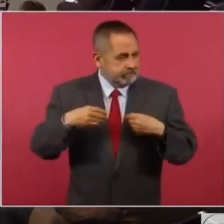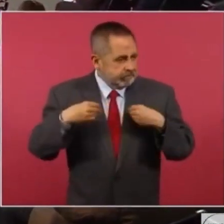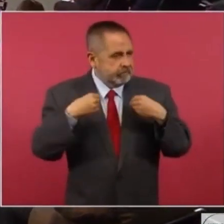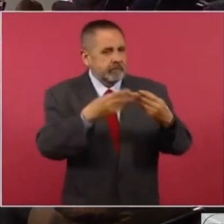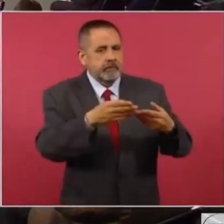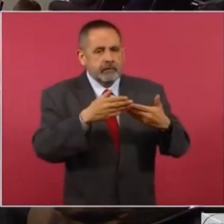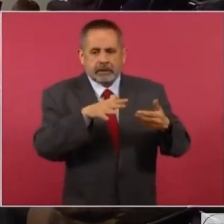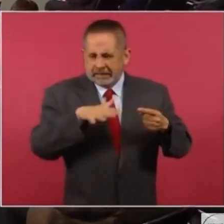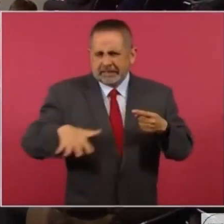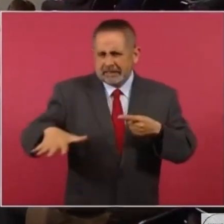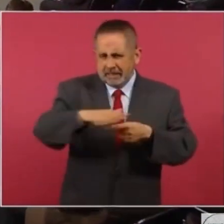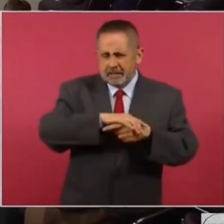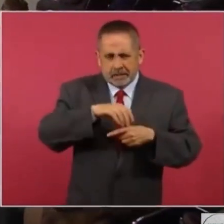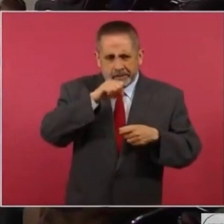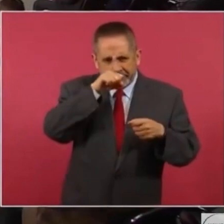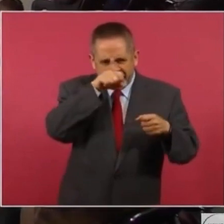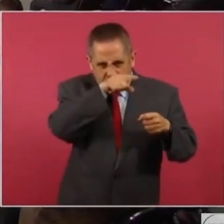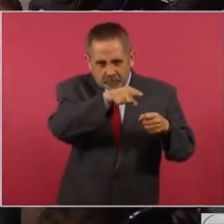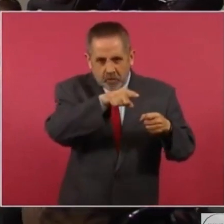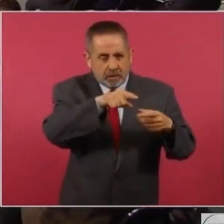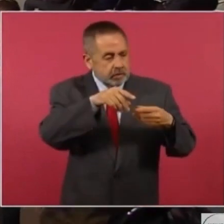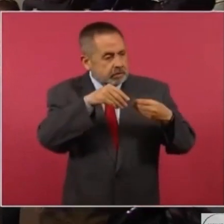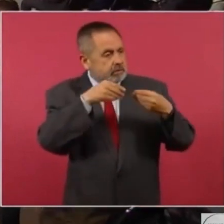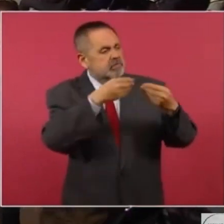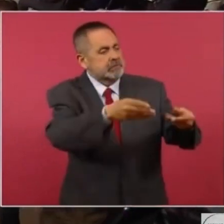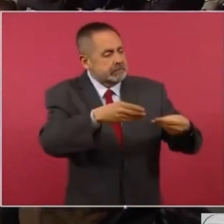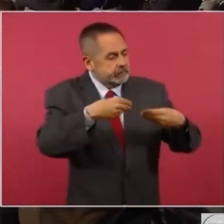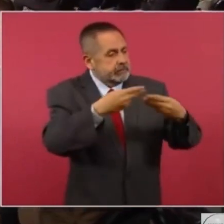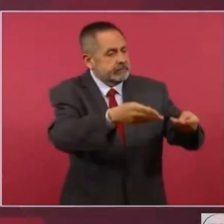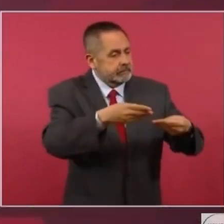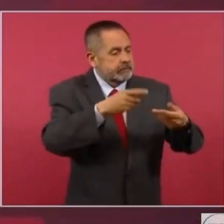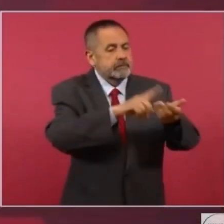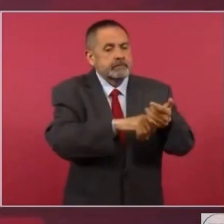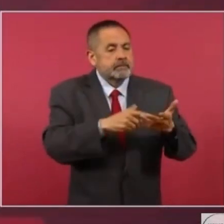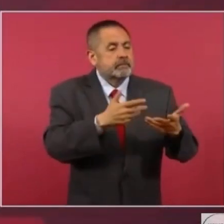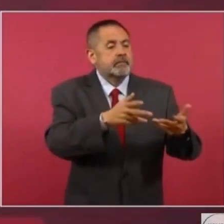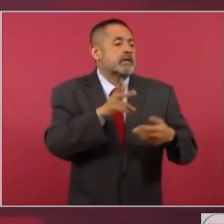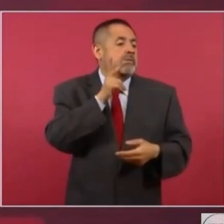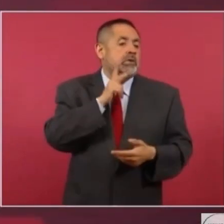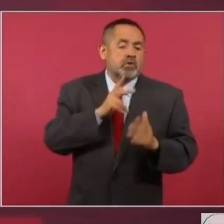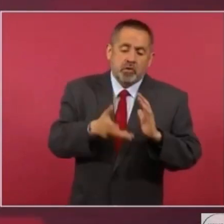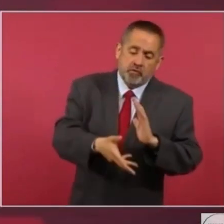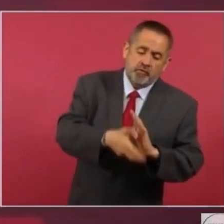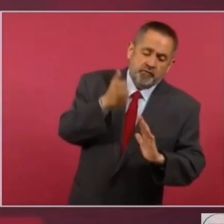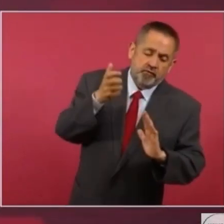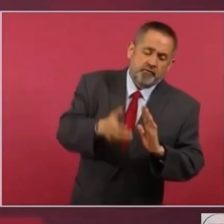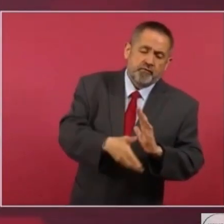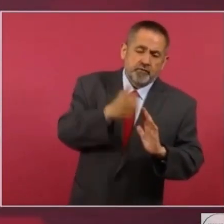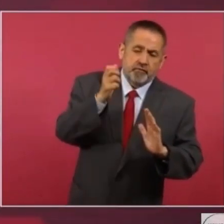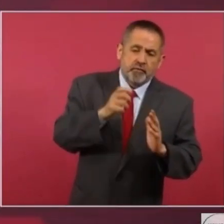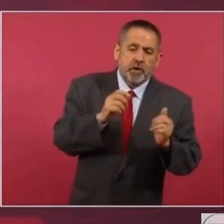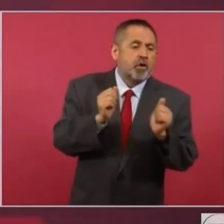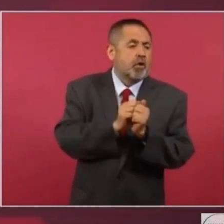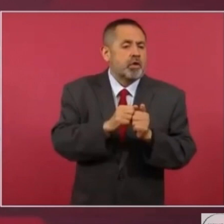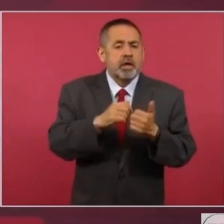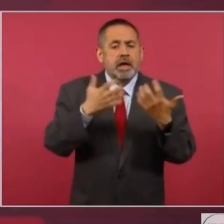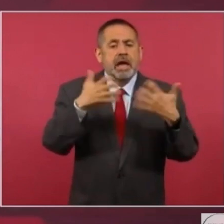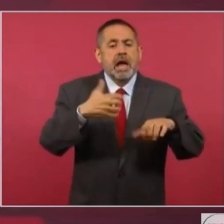de esa zona precisamente del sureste para la explotación de petróleo a